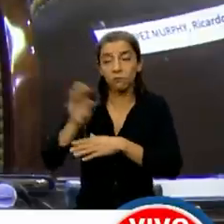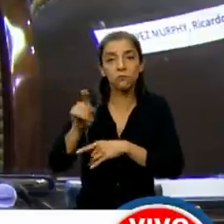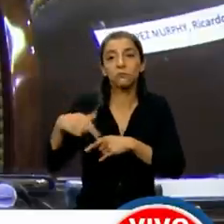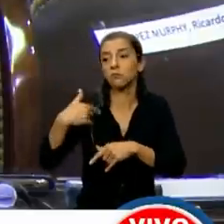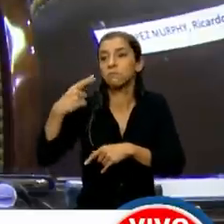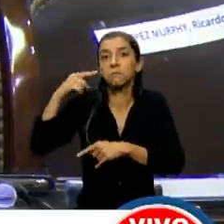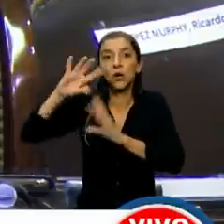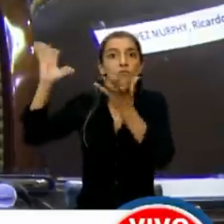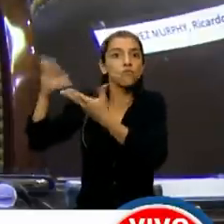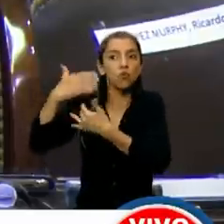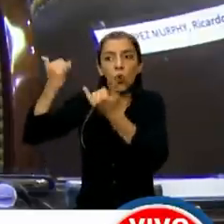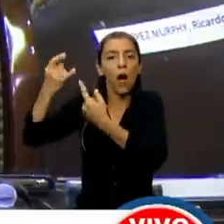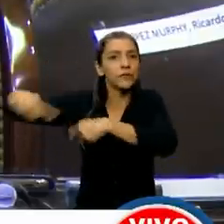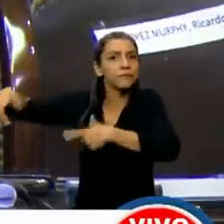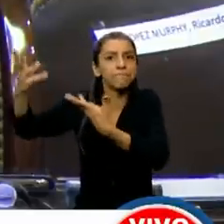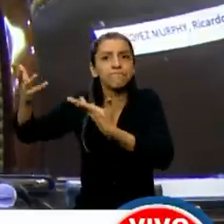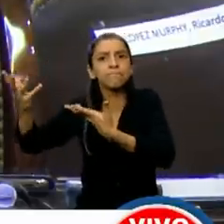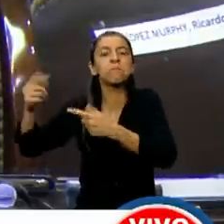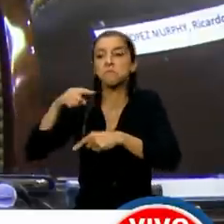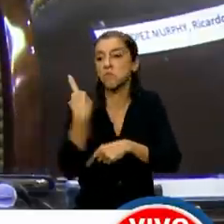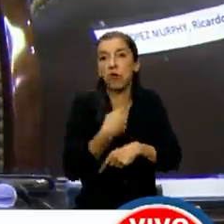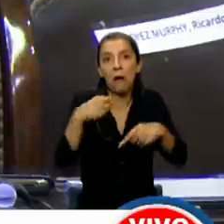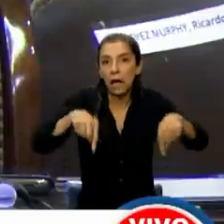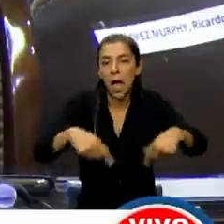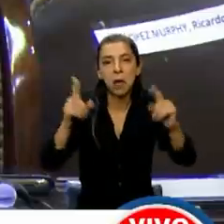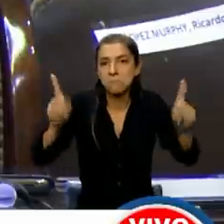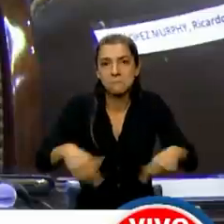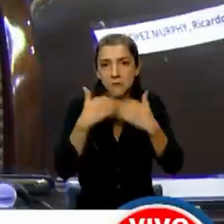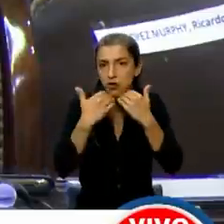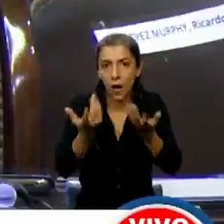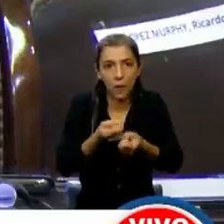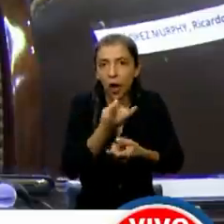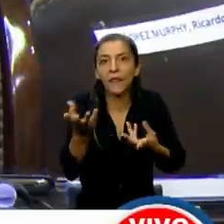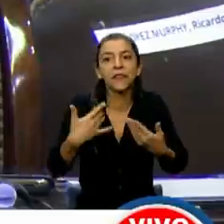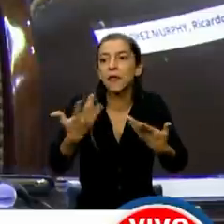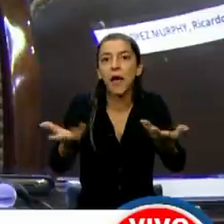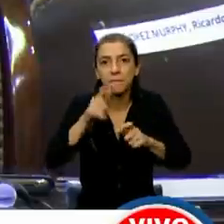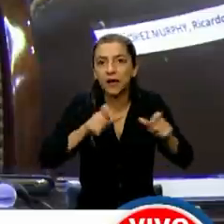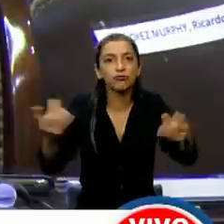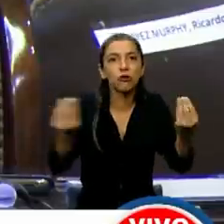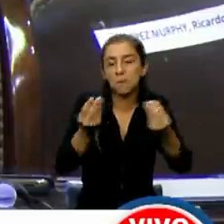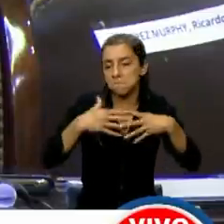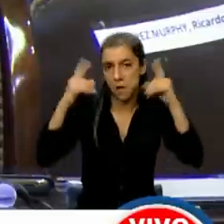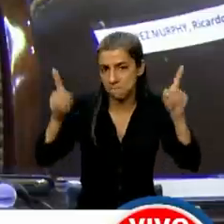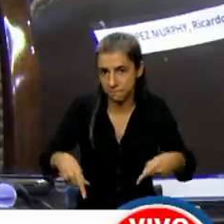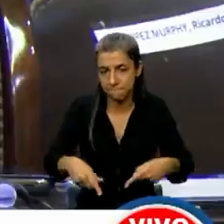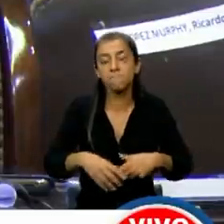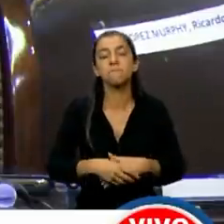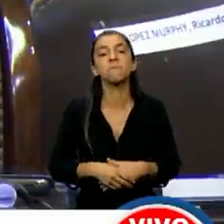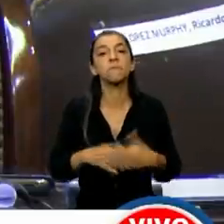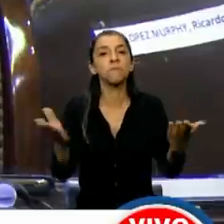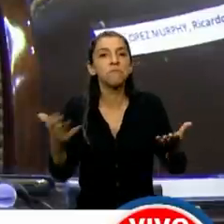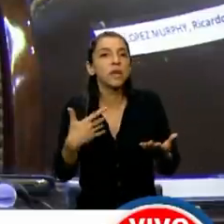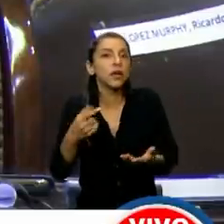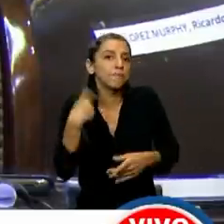no nos puede decir cuántos iván cuántos recursos se iban a invertir pero sí y ya terminó y nos